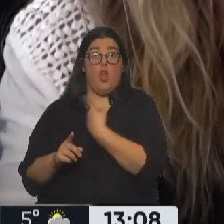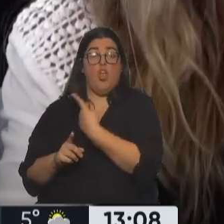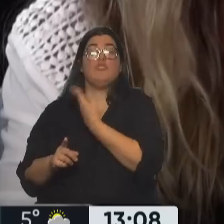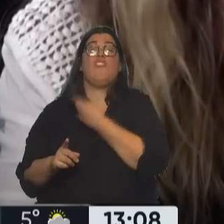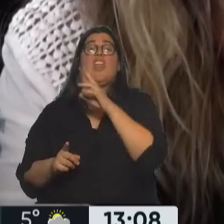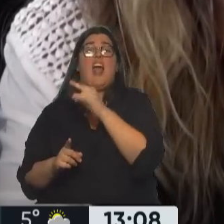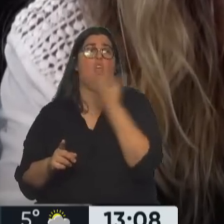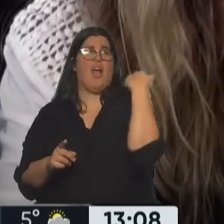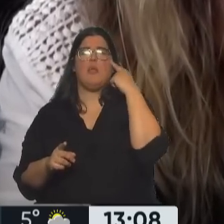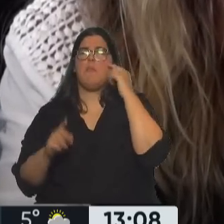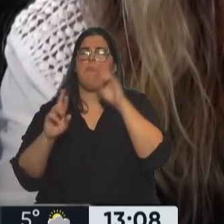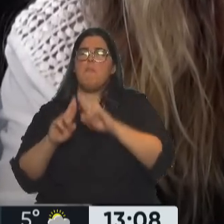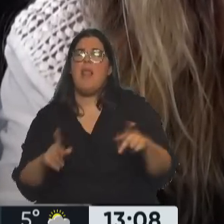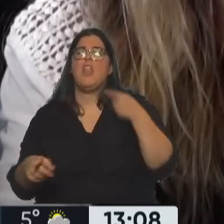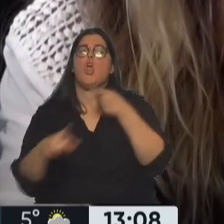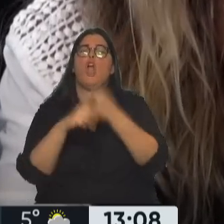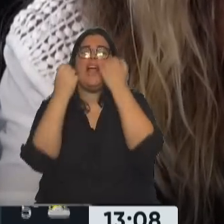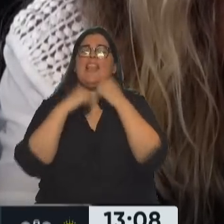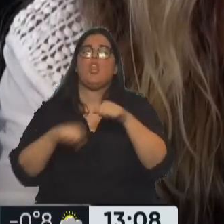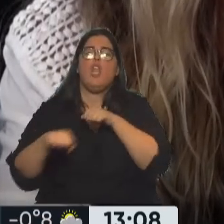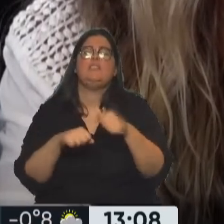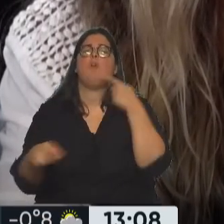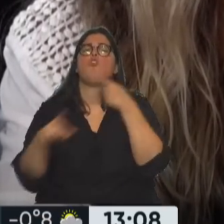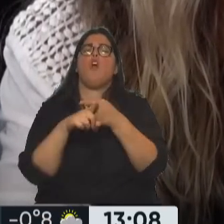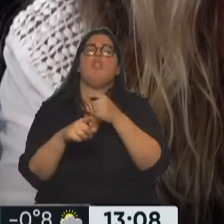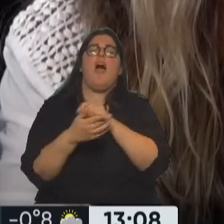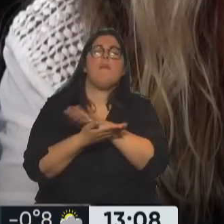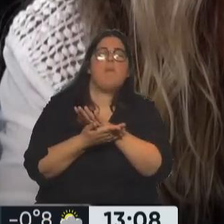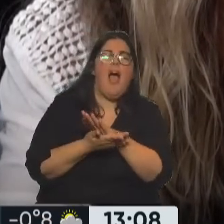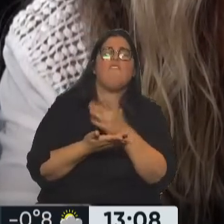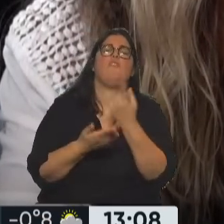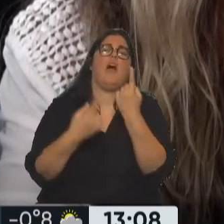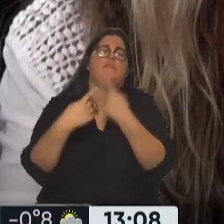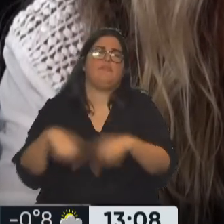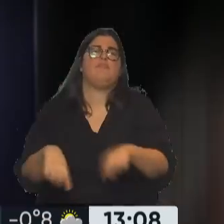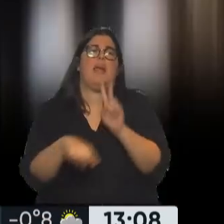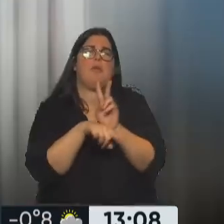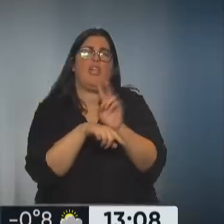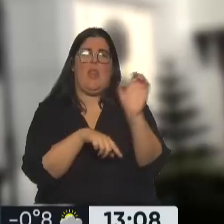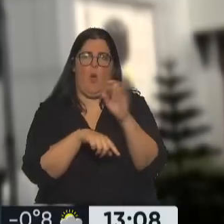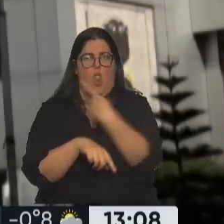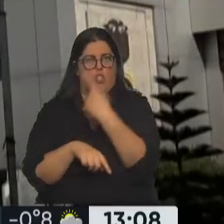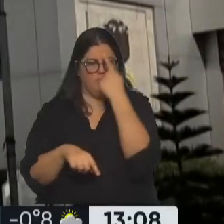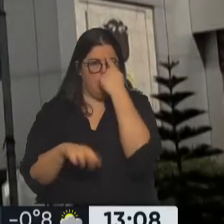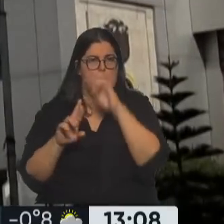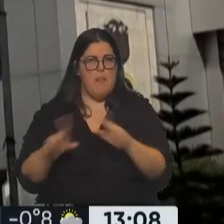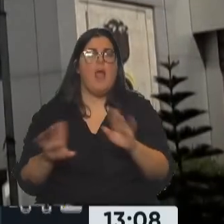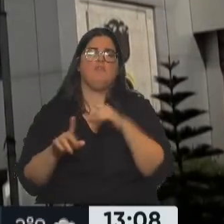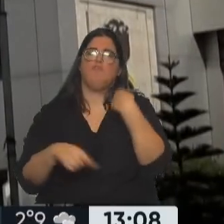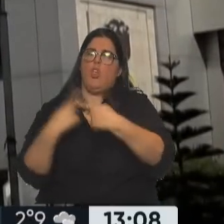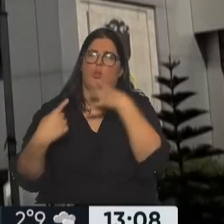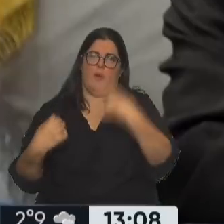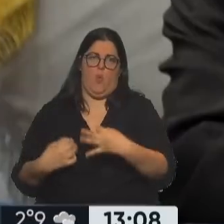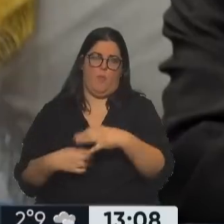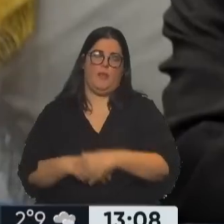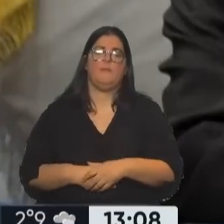antiterrorismo, ese plan antimafia para que proteja el Ecuador. El debate se saldó con